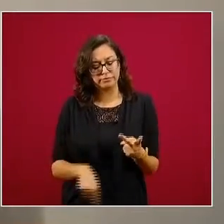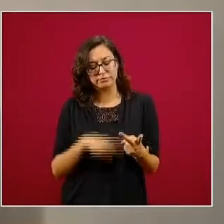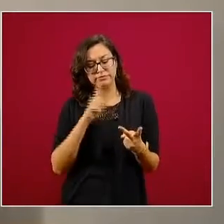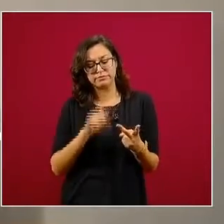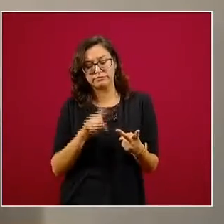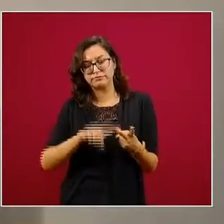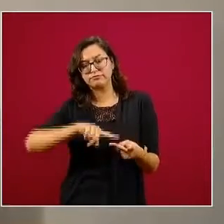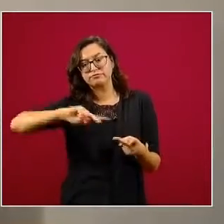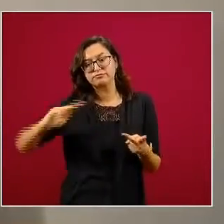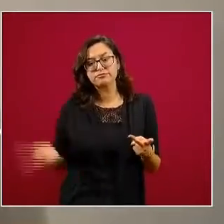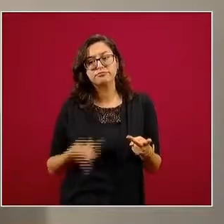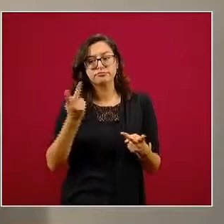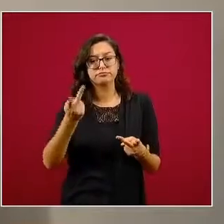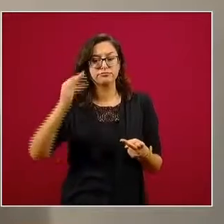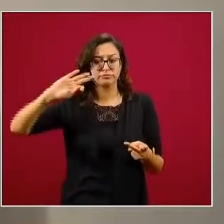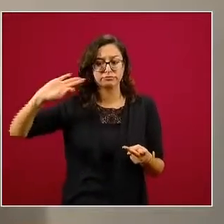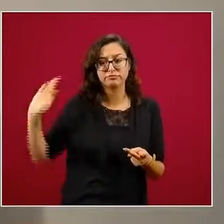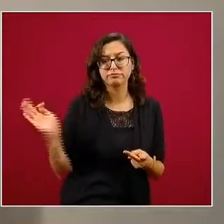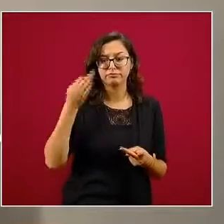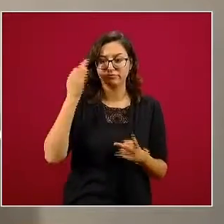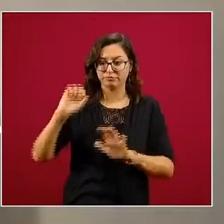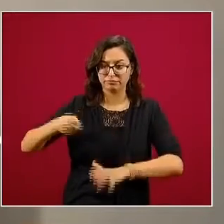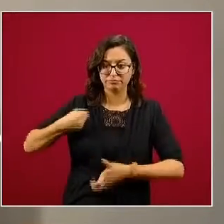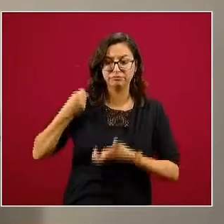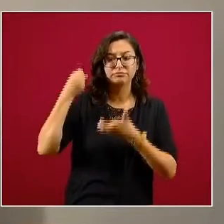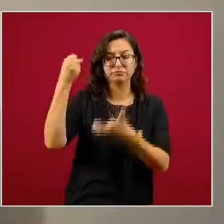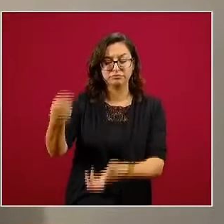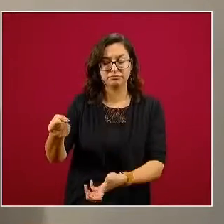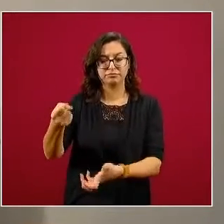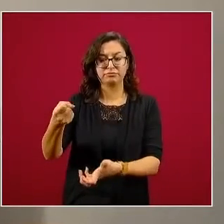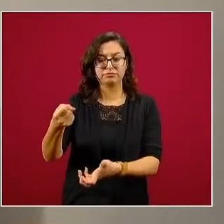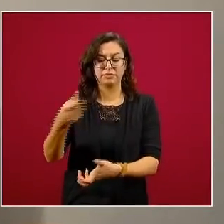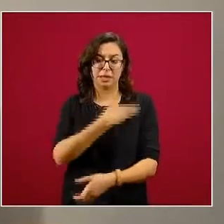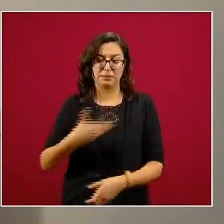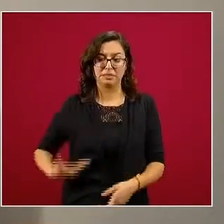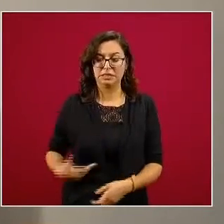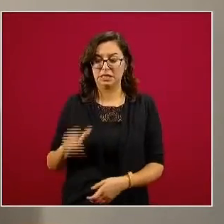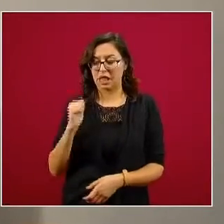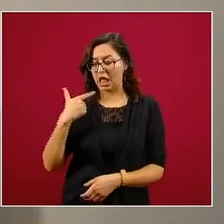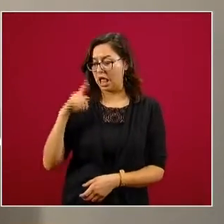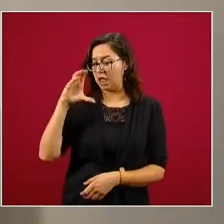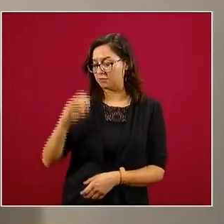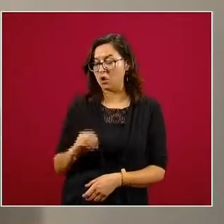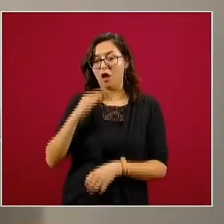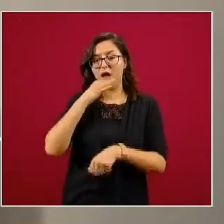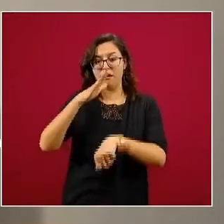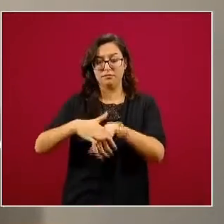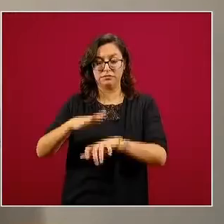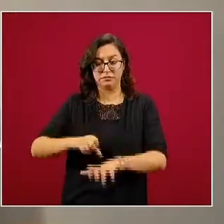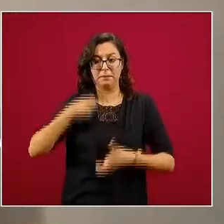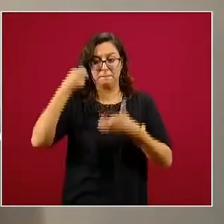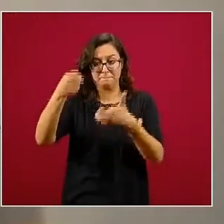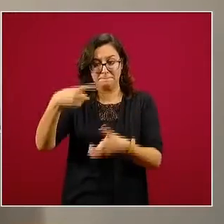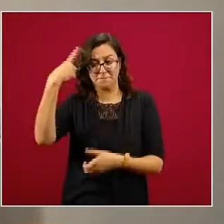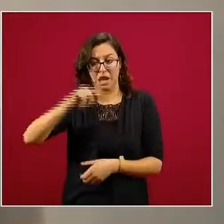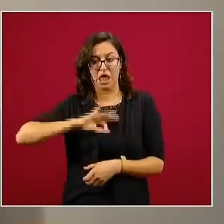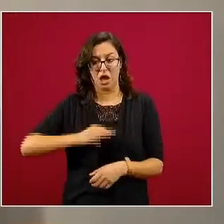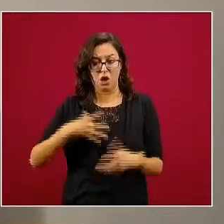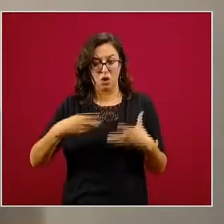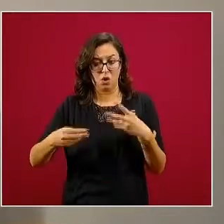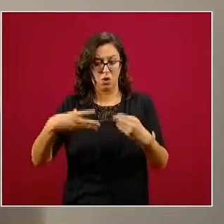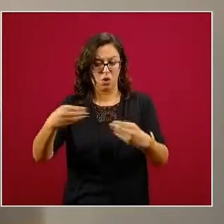estado dando incentivos económicos a nuestro personal. Ha sido muy larga la pandemia para ellos que están trabajando. son cerca